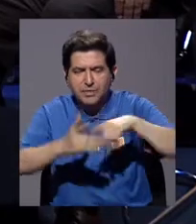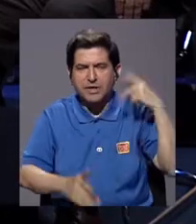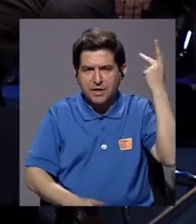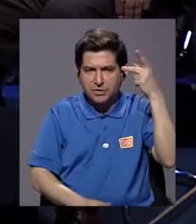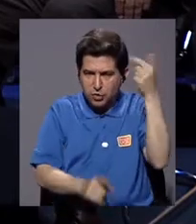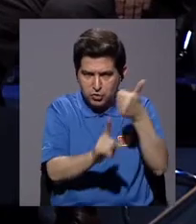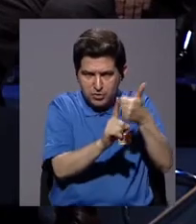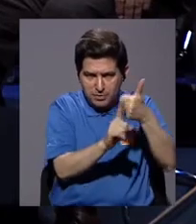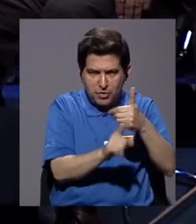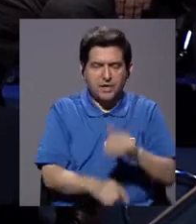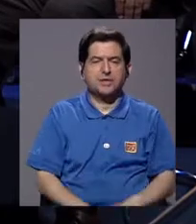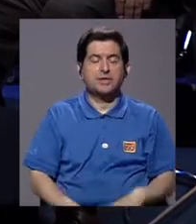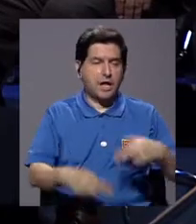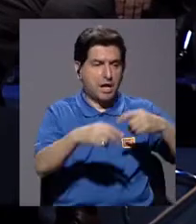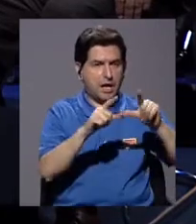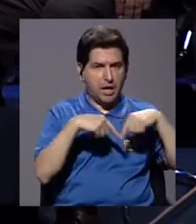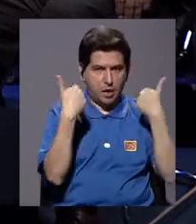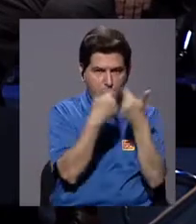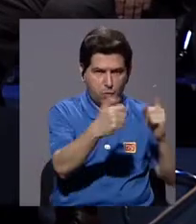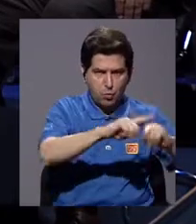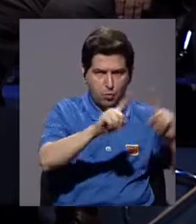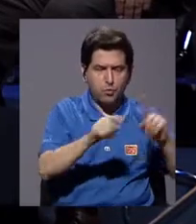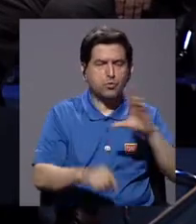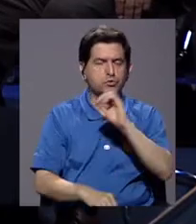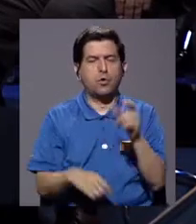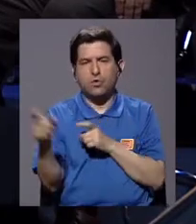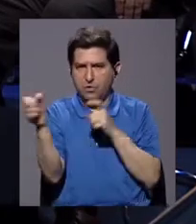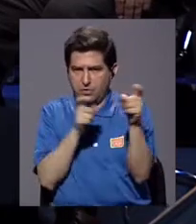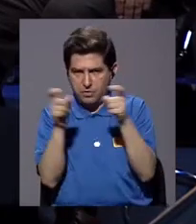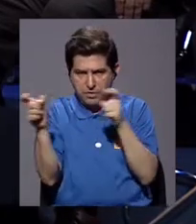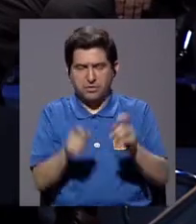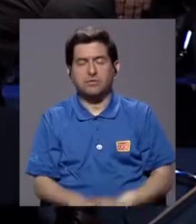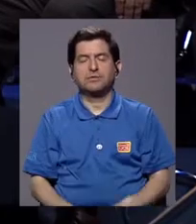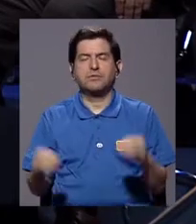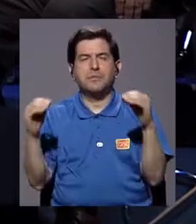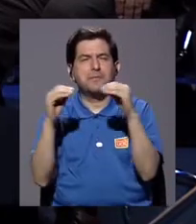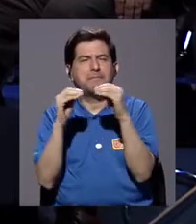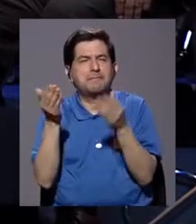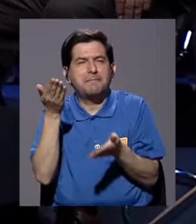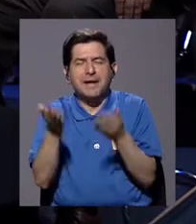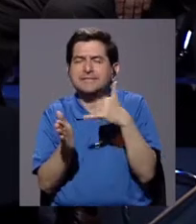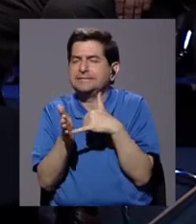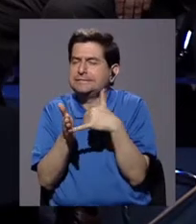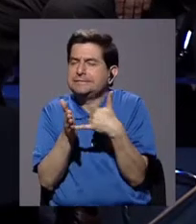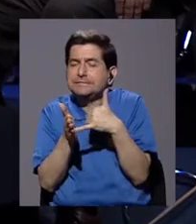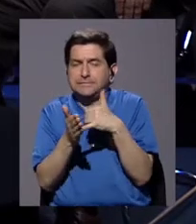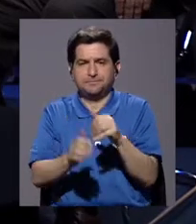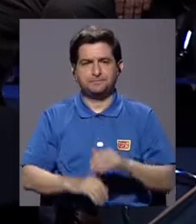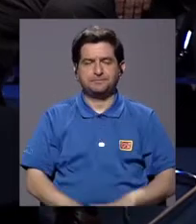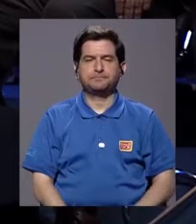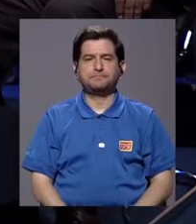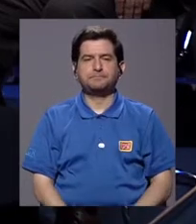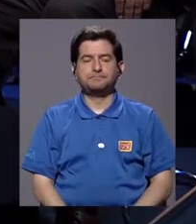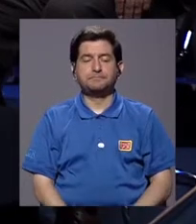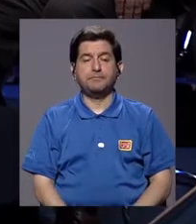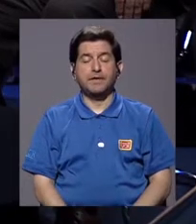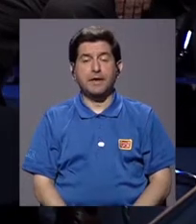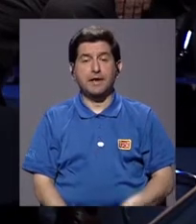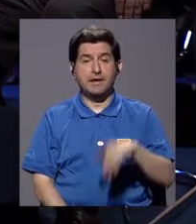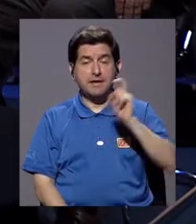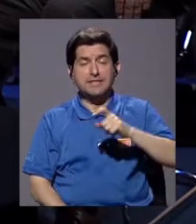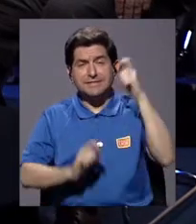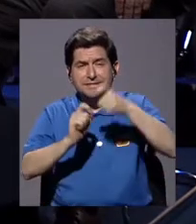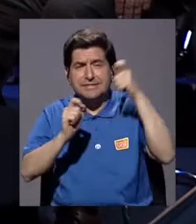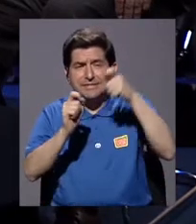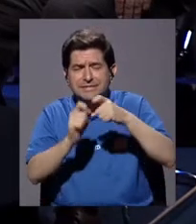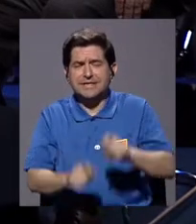instrumentos de política misma a nivel de sectores o de política regulatoria, que todavía es mucho más delicado, ya que tiene